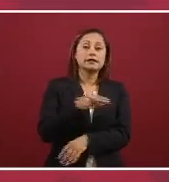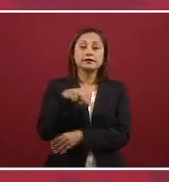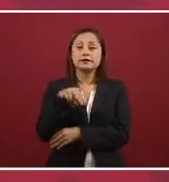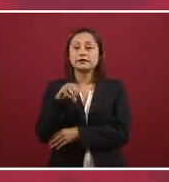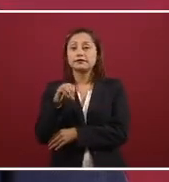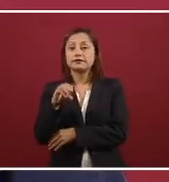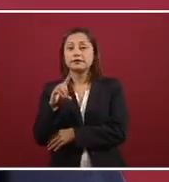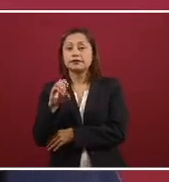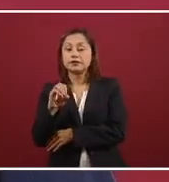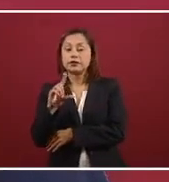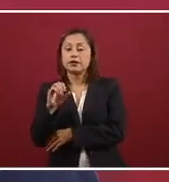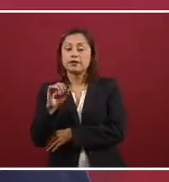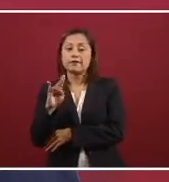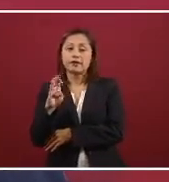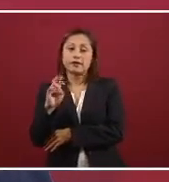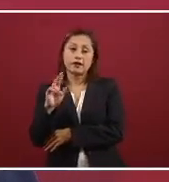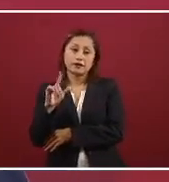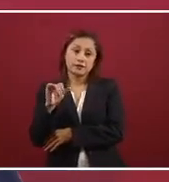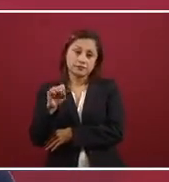se equiparó